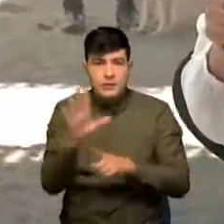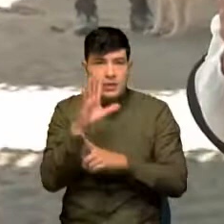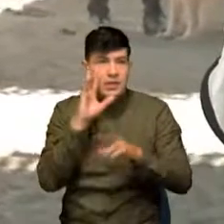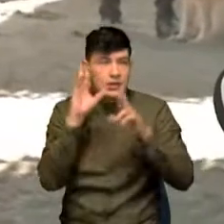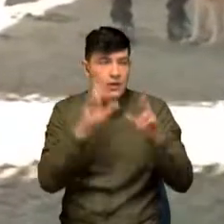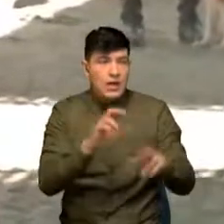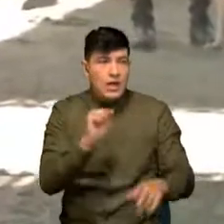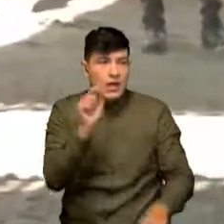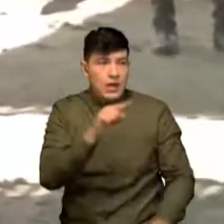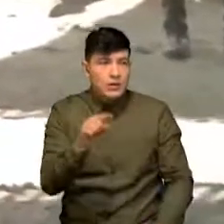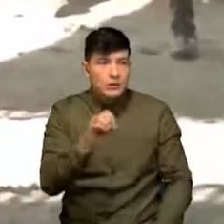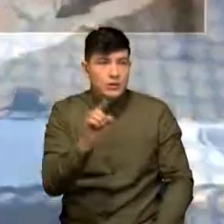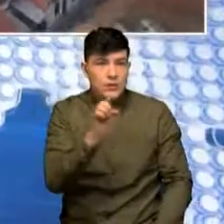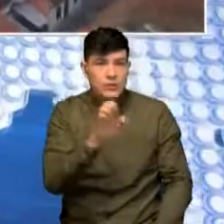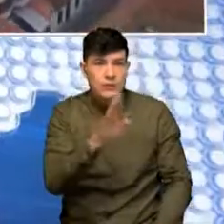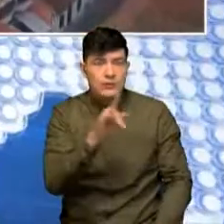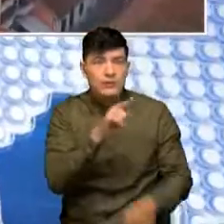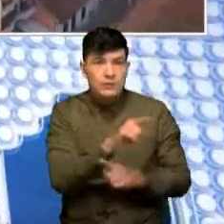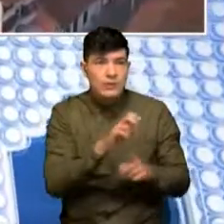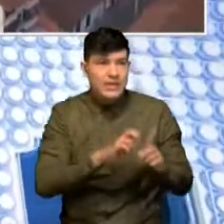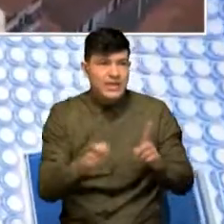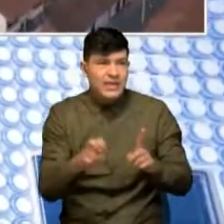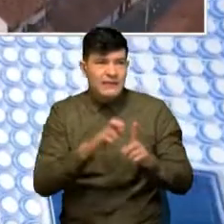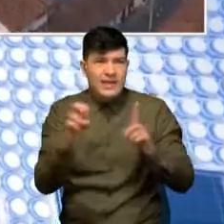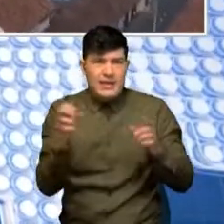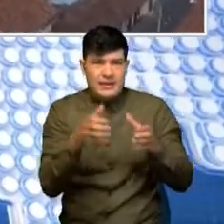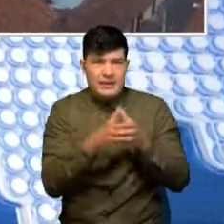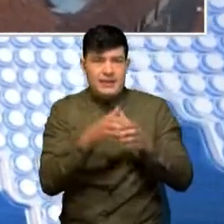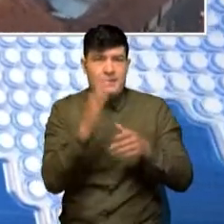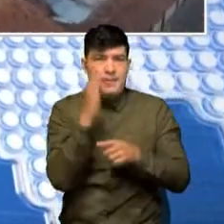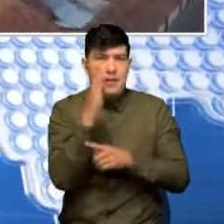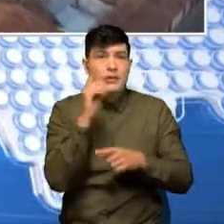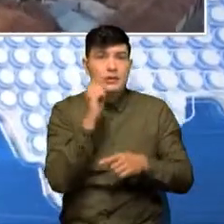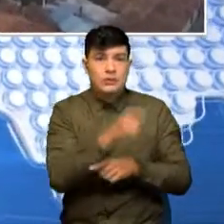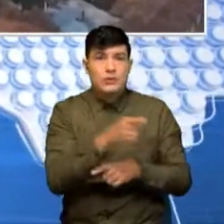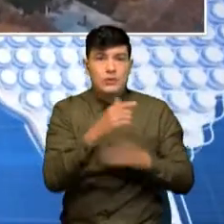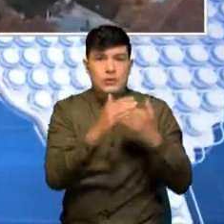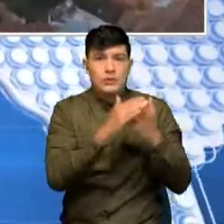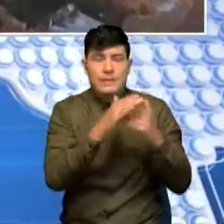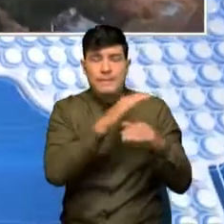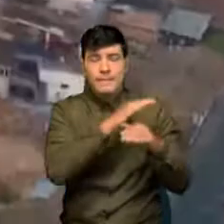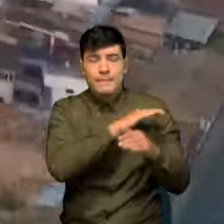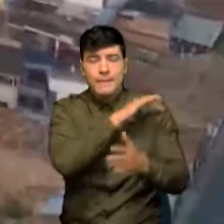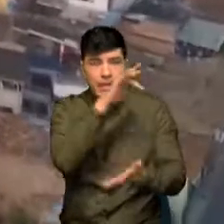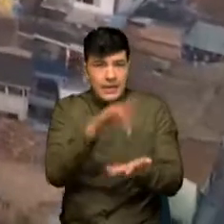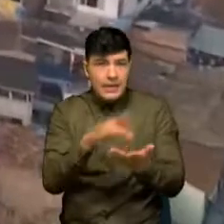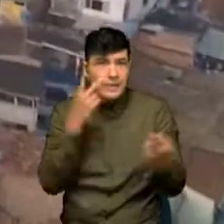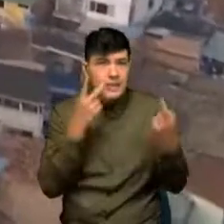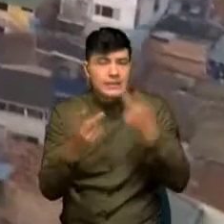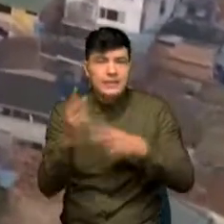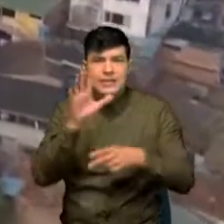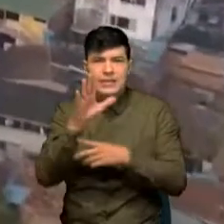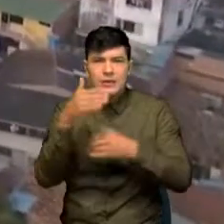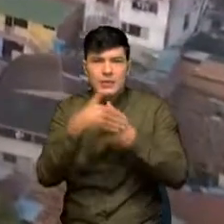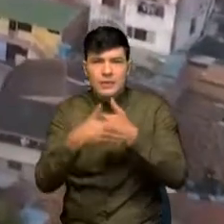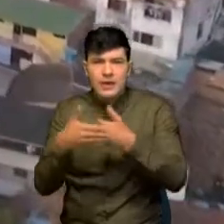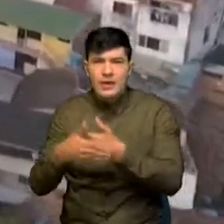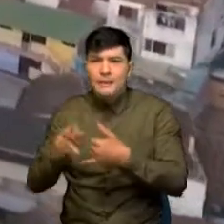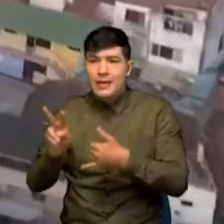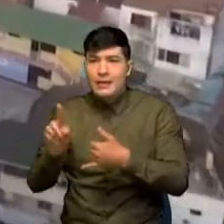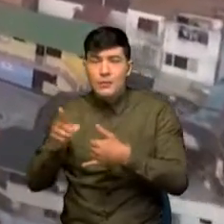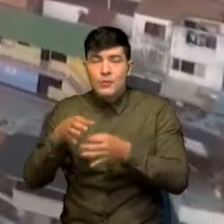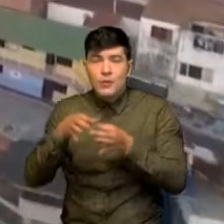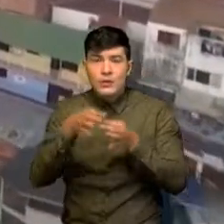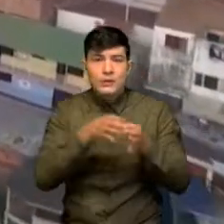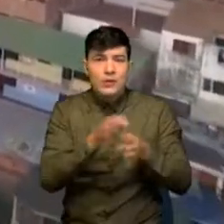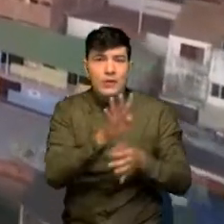ASOCEBU, es una feria que adquiere la categoría grado B. Nos visitan 5 departamentos, 21 municipios, 43